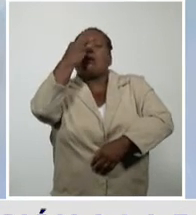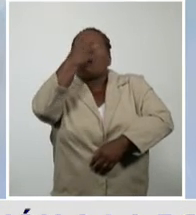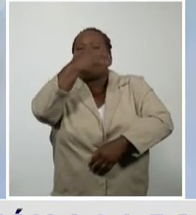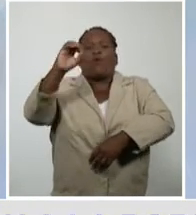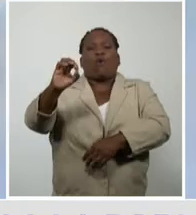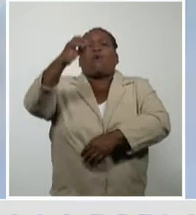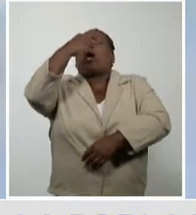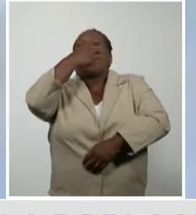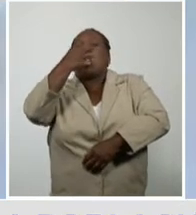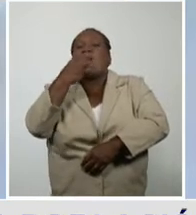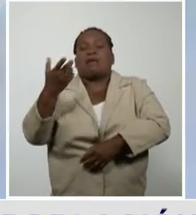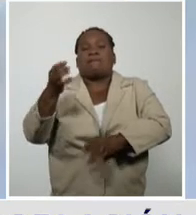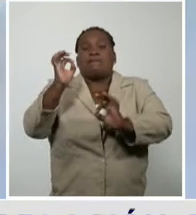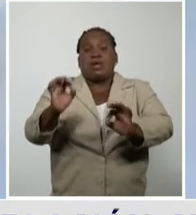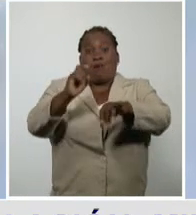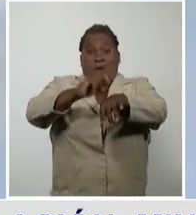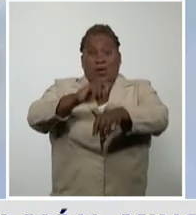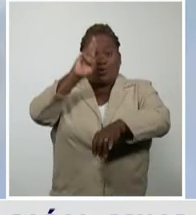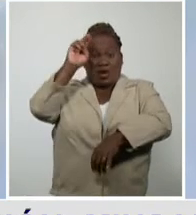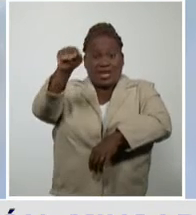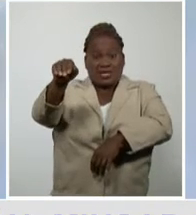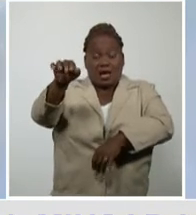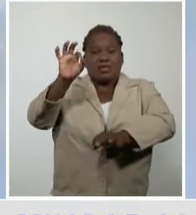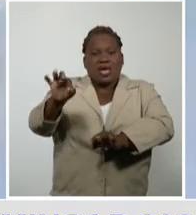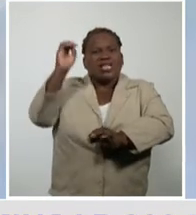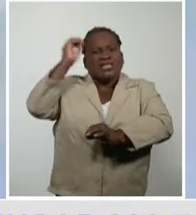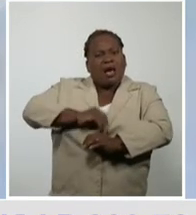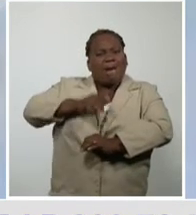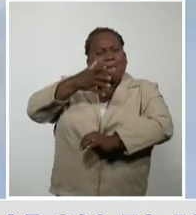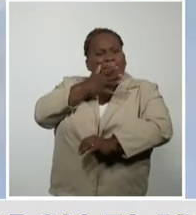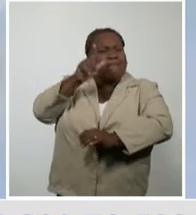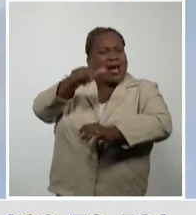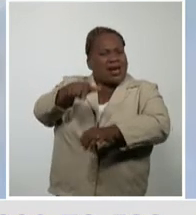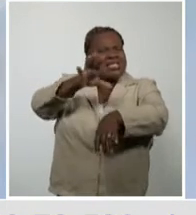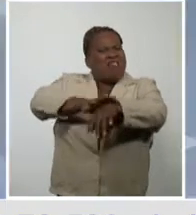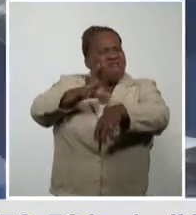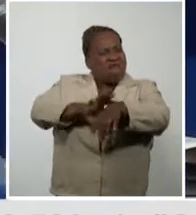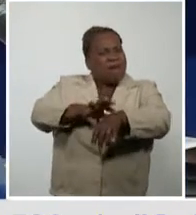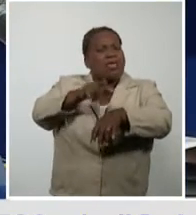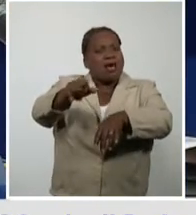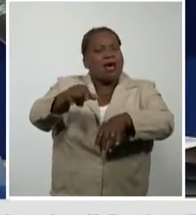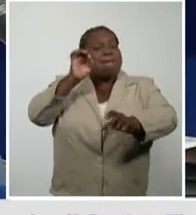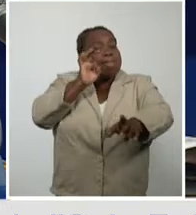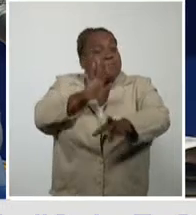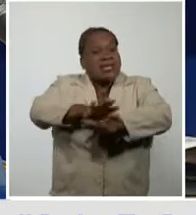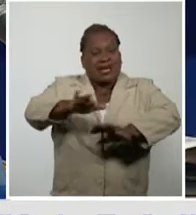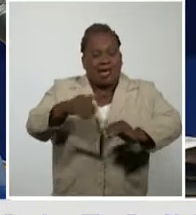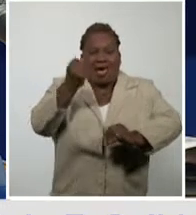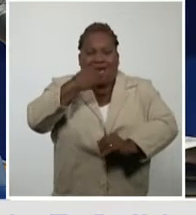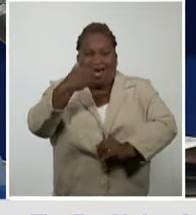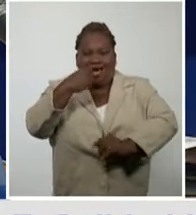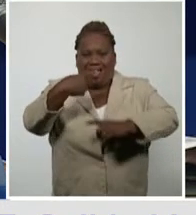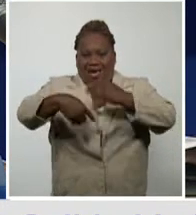ingresa, muchas veces desde que es sospechoso ya se comienza con el tratamiento, y es lo que nos permite que